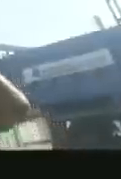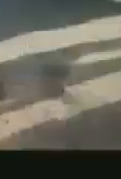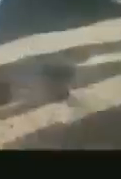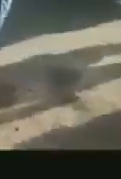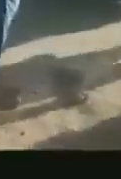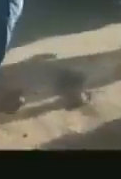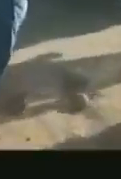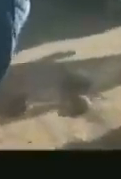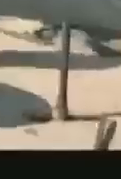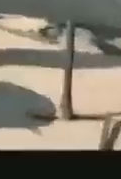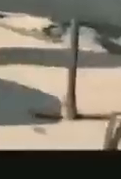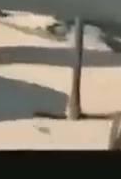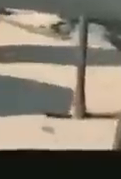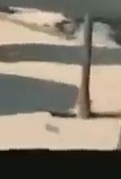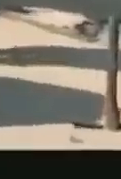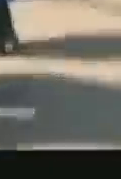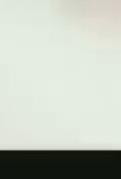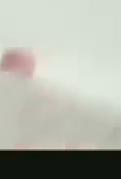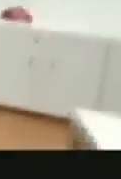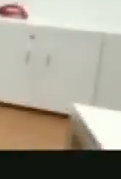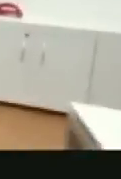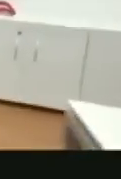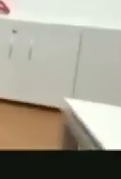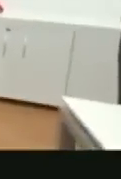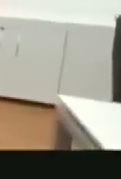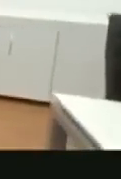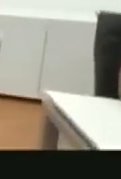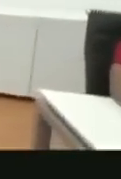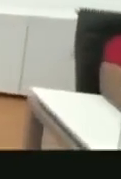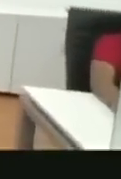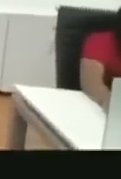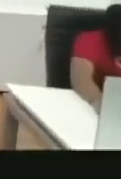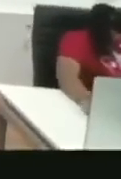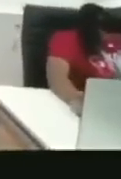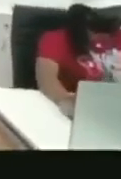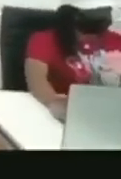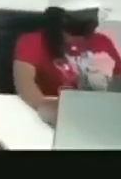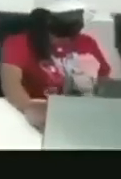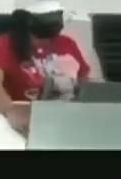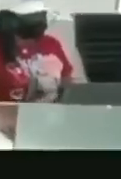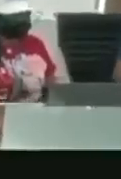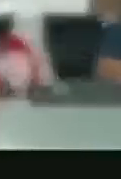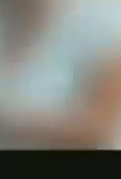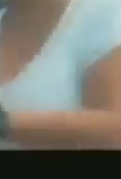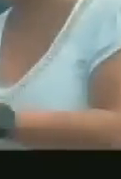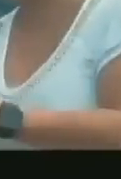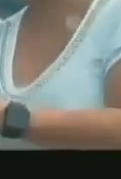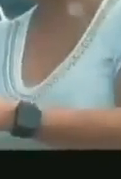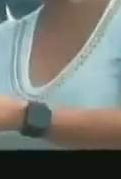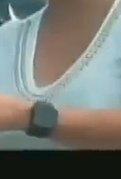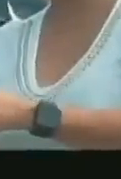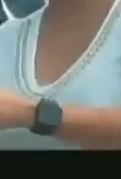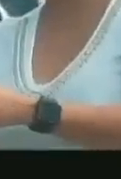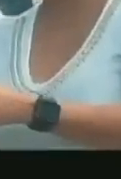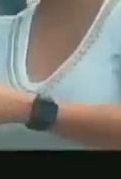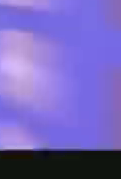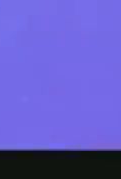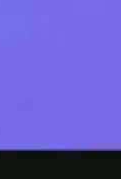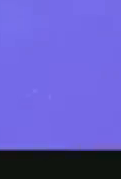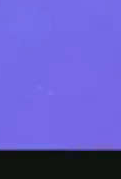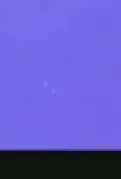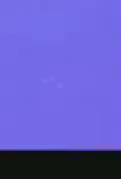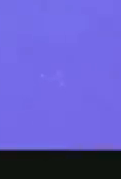solución dada es una victoria para la revolución bolivariana. Todos los casos tienen que ser atendidos y resueltos. Y ahora, gracias a la